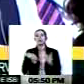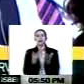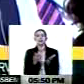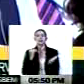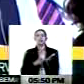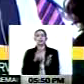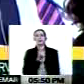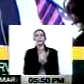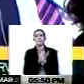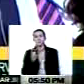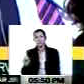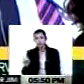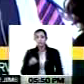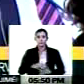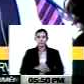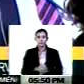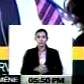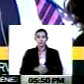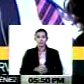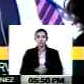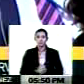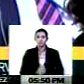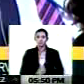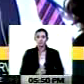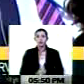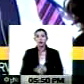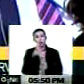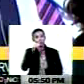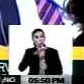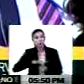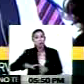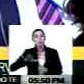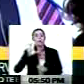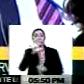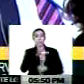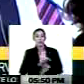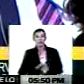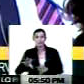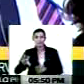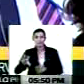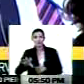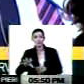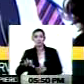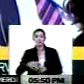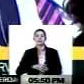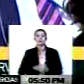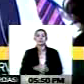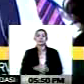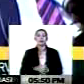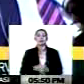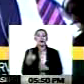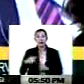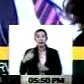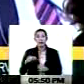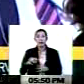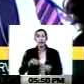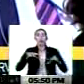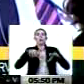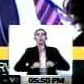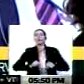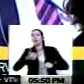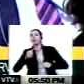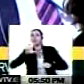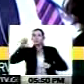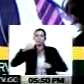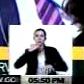este sentido, nos complace que los pueblos y países bajo ocupación extranjera estuvieran incluidos